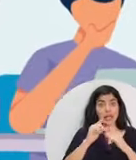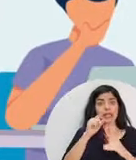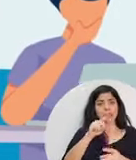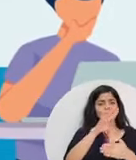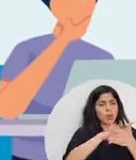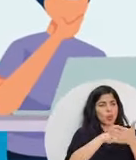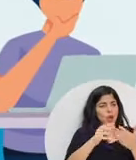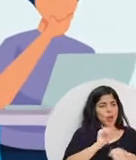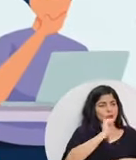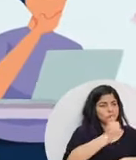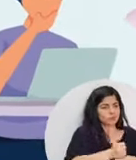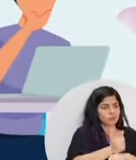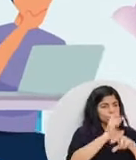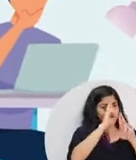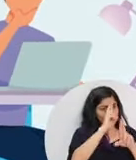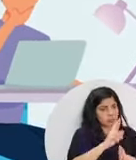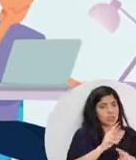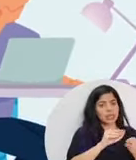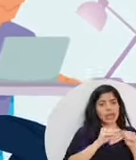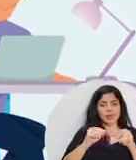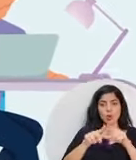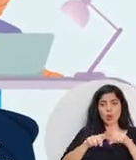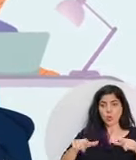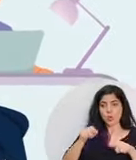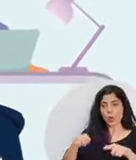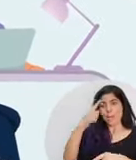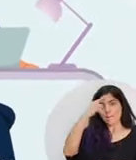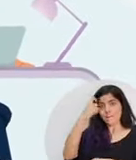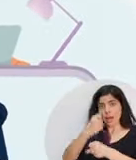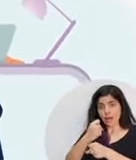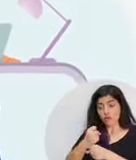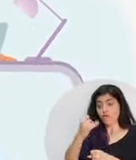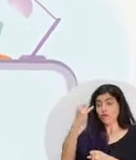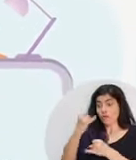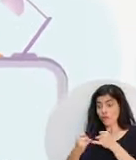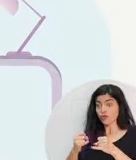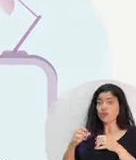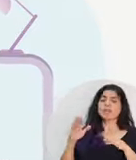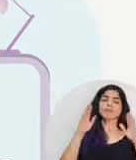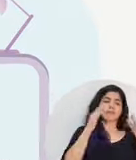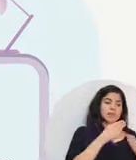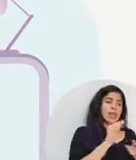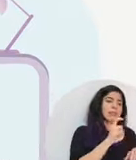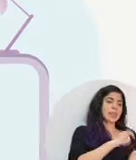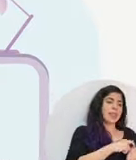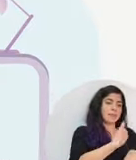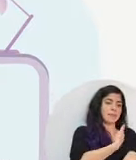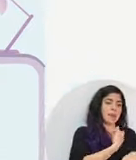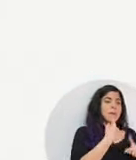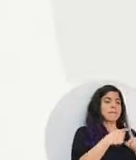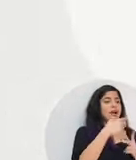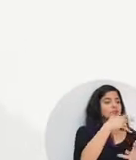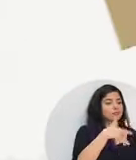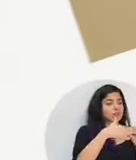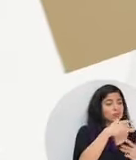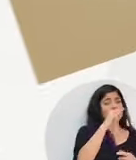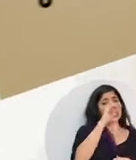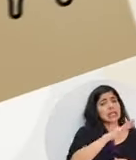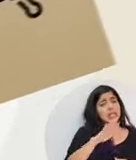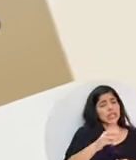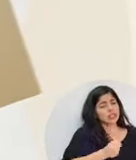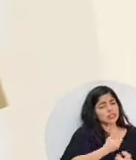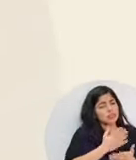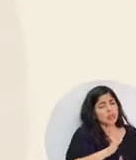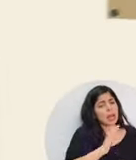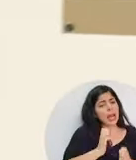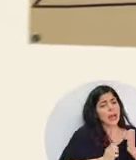respeto. Busque un lugar apropiado para el momento de trabajar y cuando termine su jornada, dedique tiempo para usted y los suyos. Deje que los niños expresen